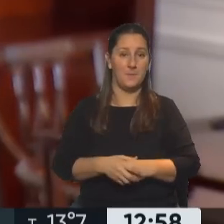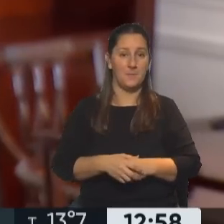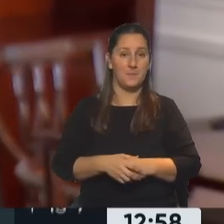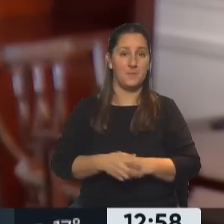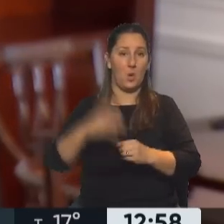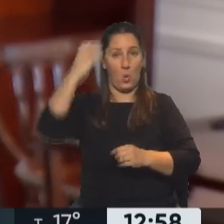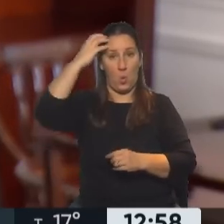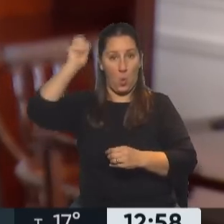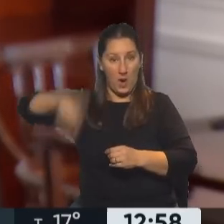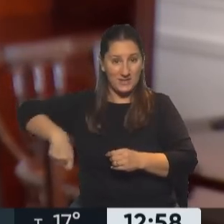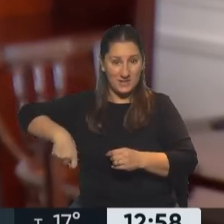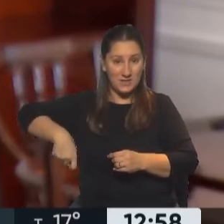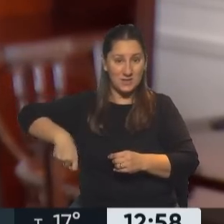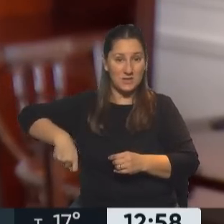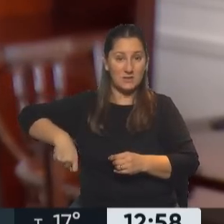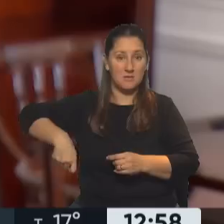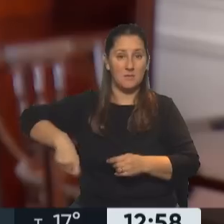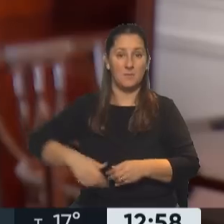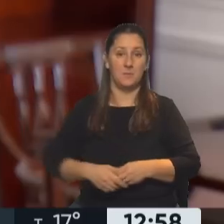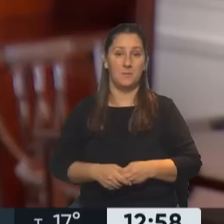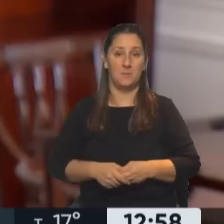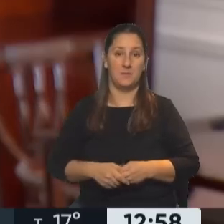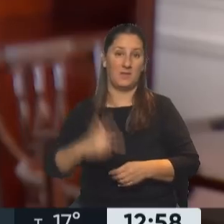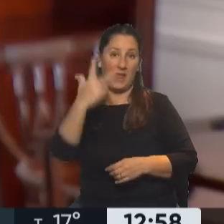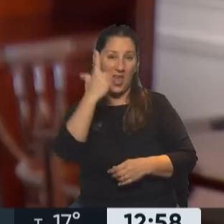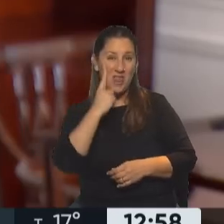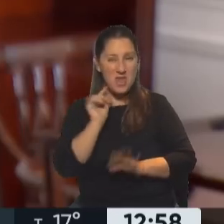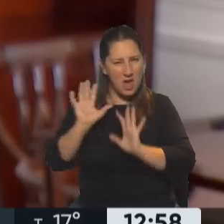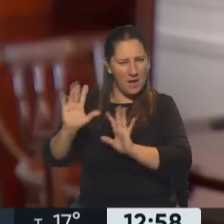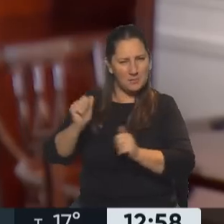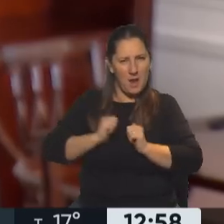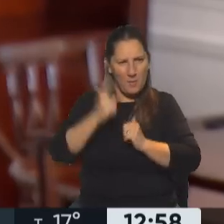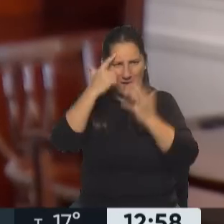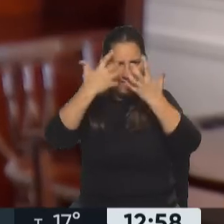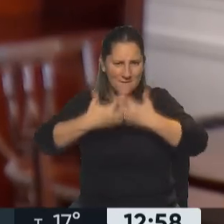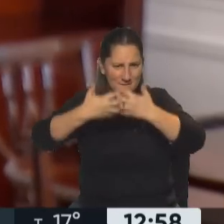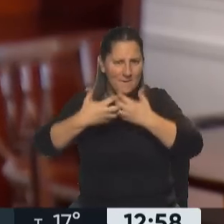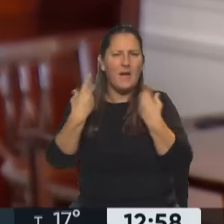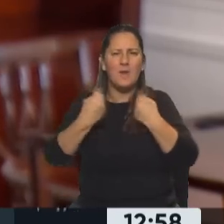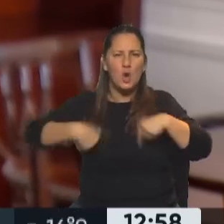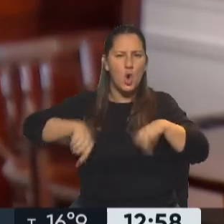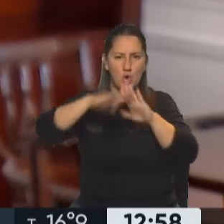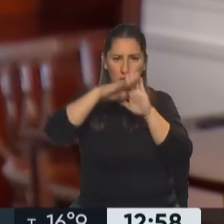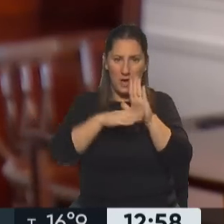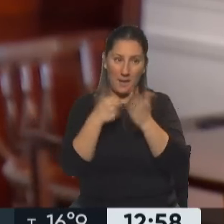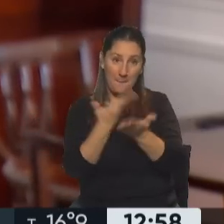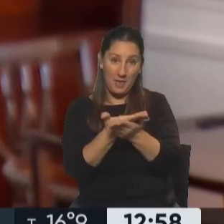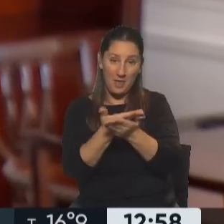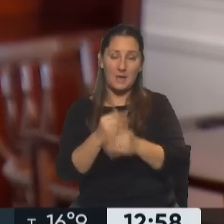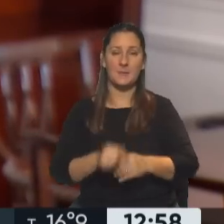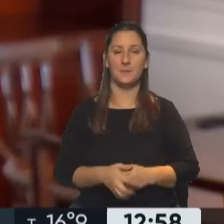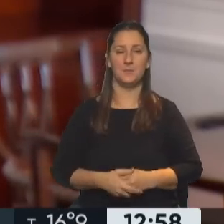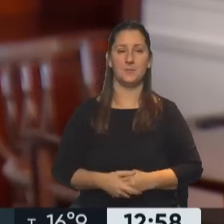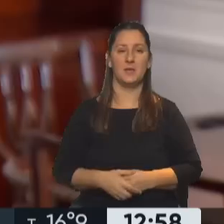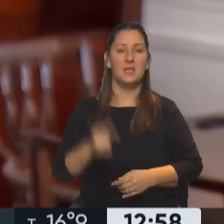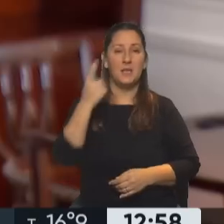del magistrado, que se tomó esos tres días para poder cumplir con los requisitos que está solicitando